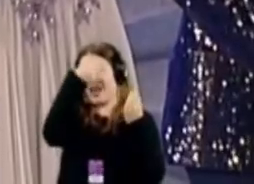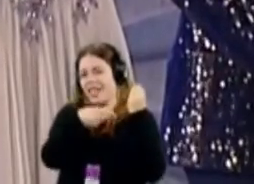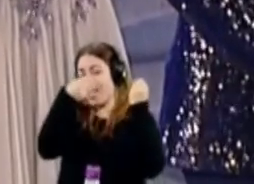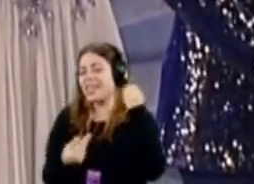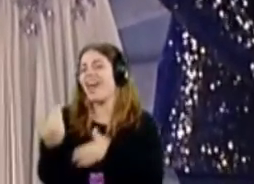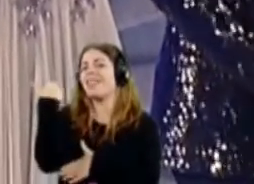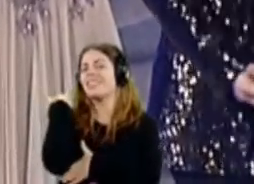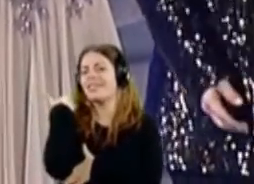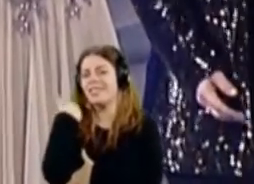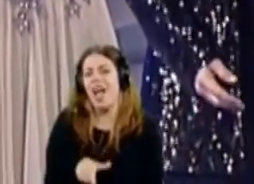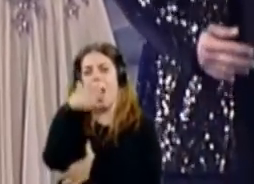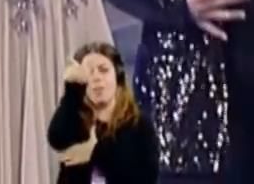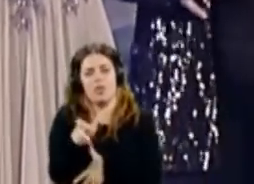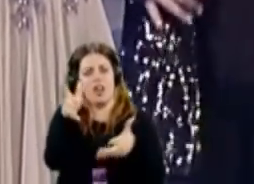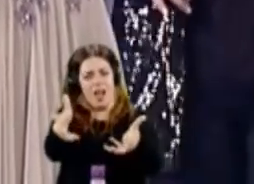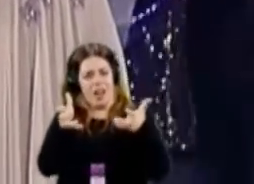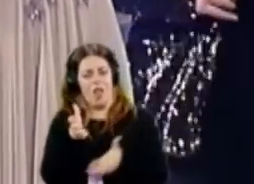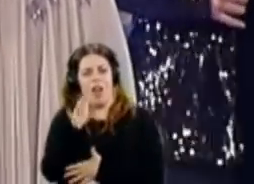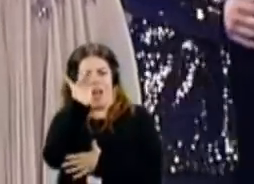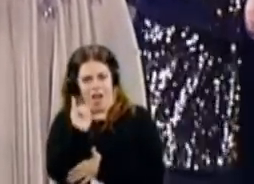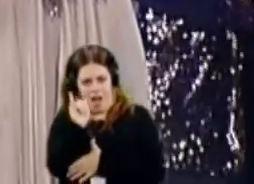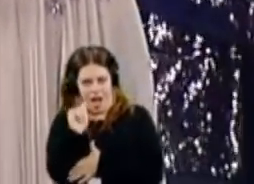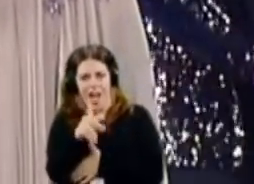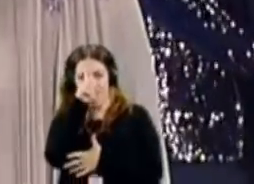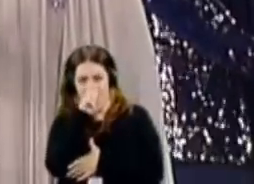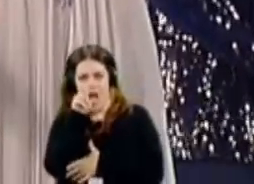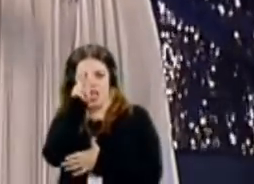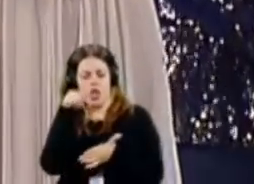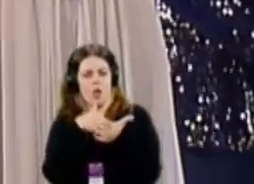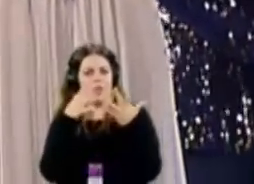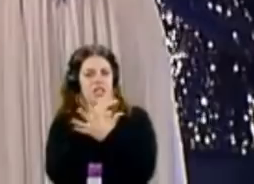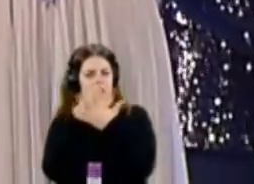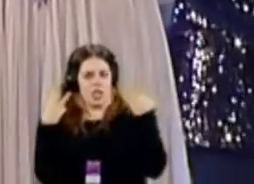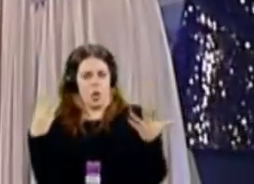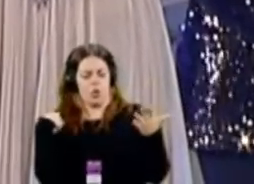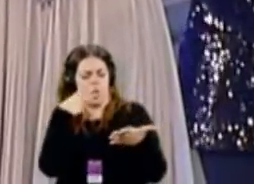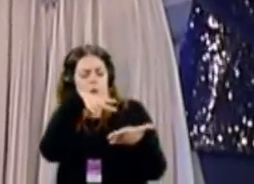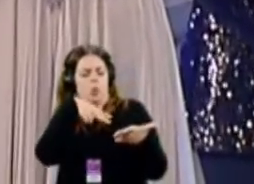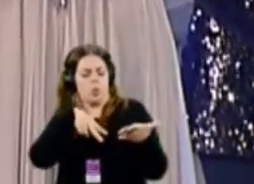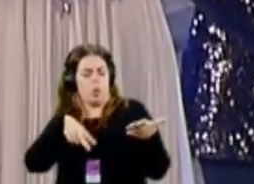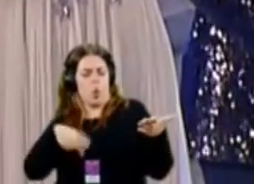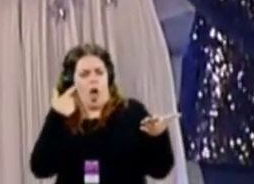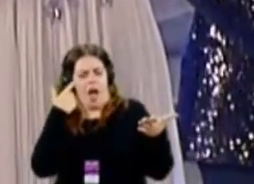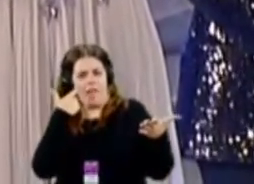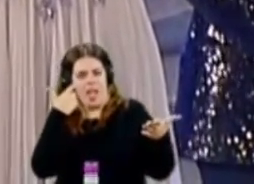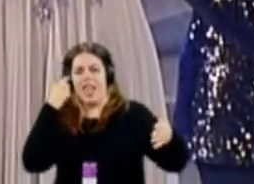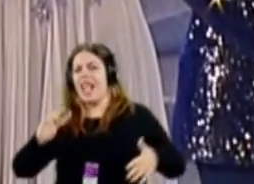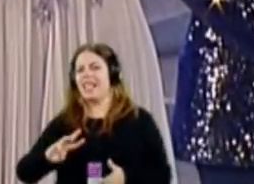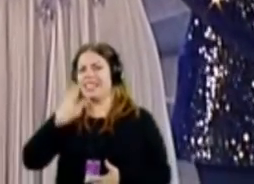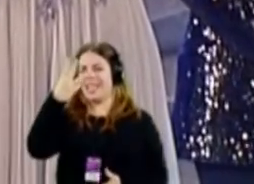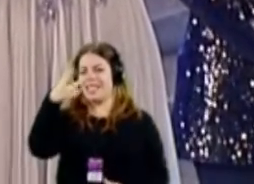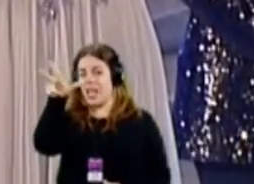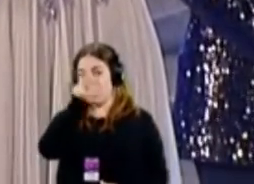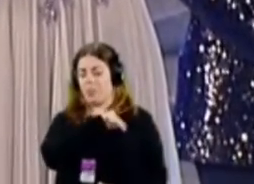en este 2018. Dejamos la burocracia, vamos al grano. Tercer premio